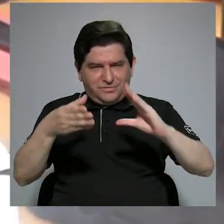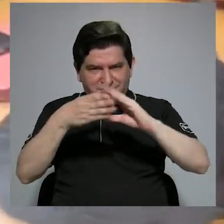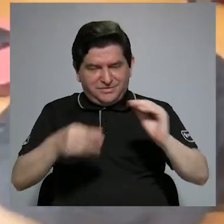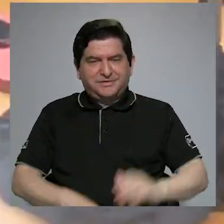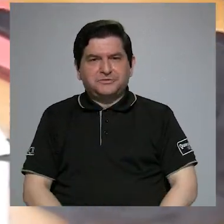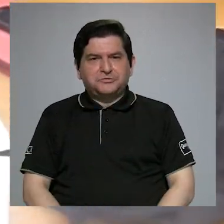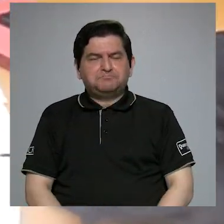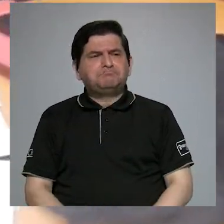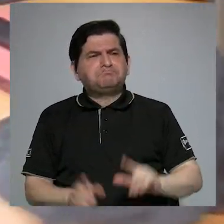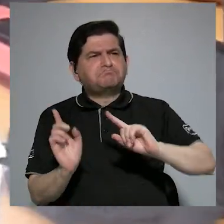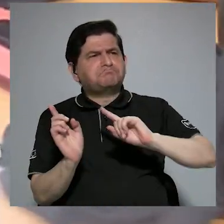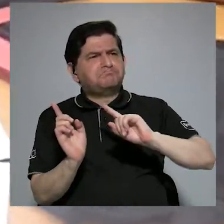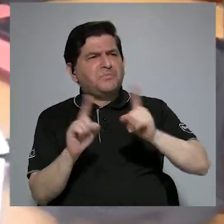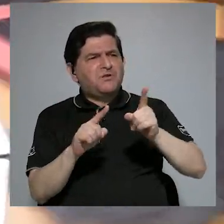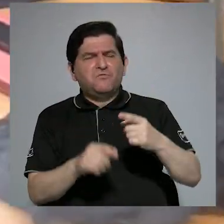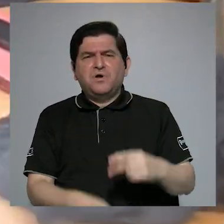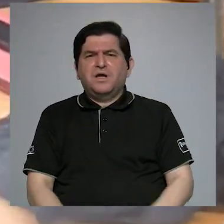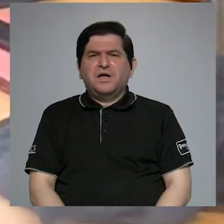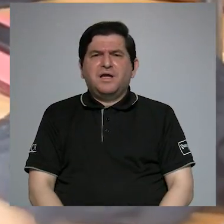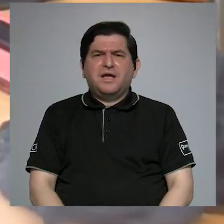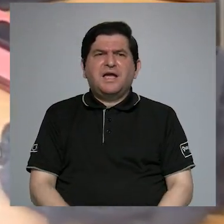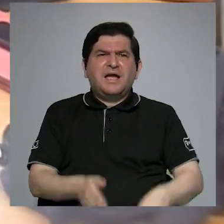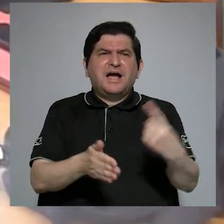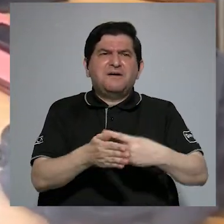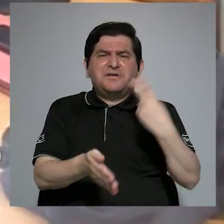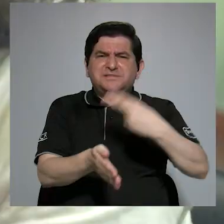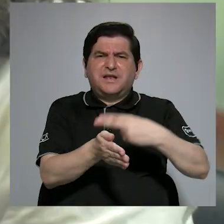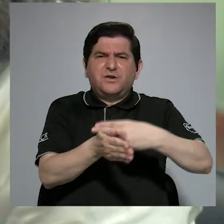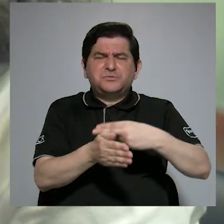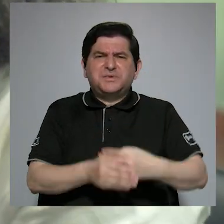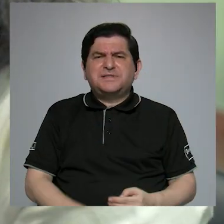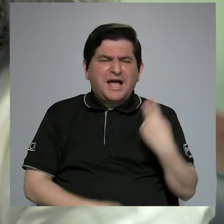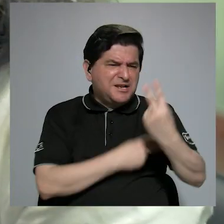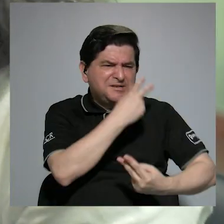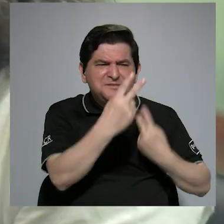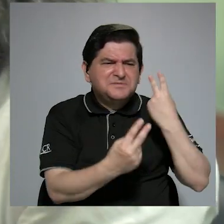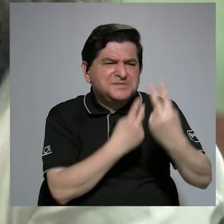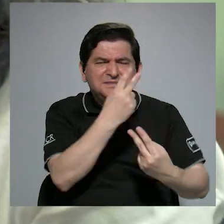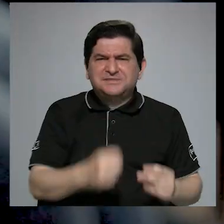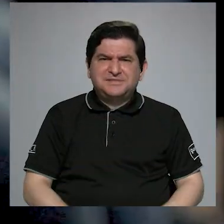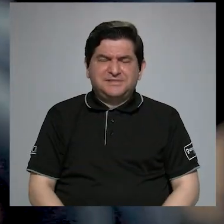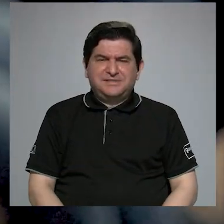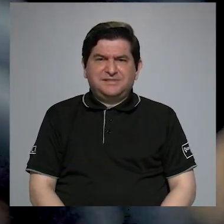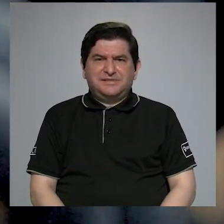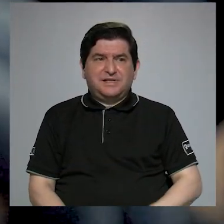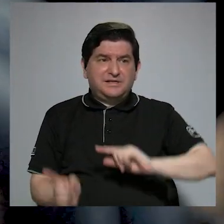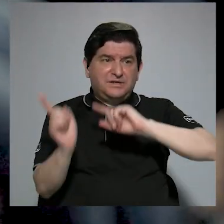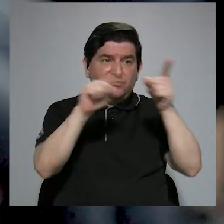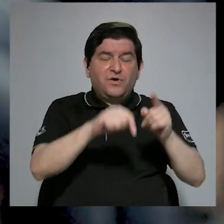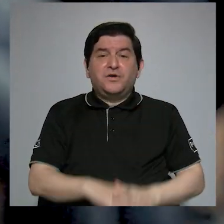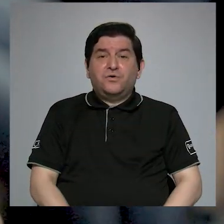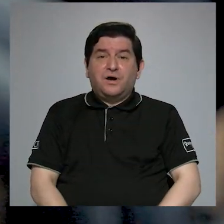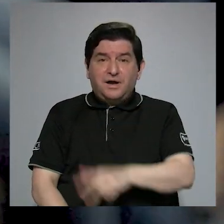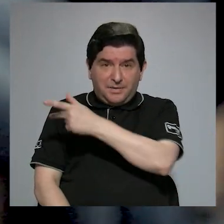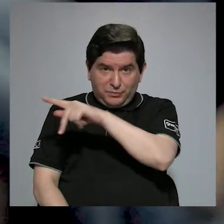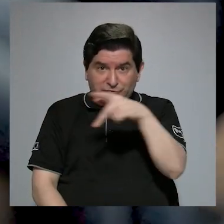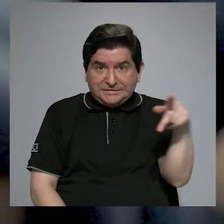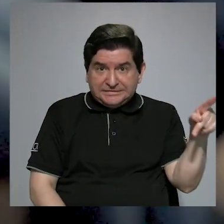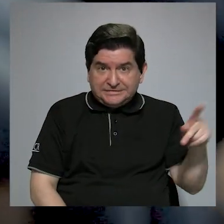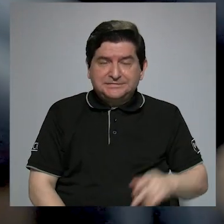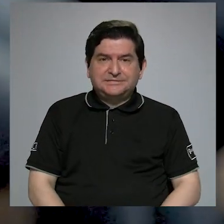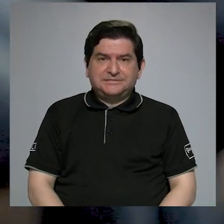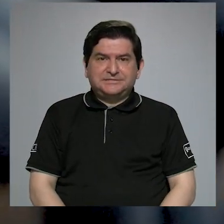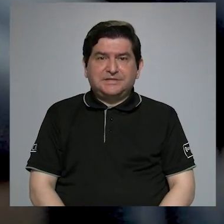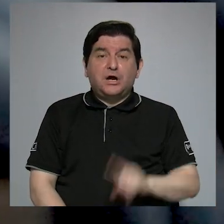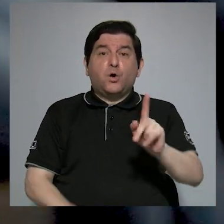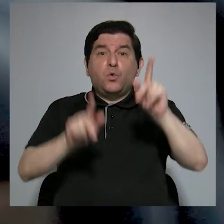que el hospital a veces hace paseos y fue un paseo al paseo de los turistas en Punta Arenas,